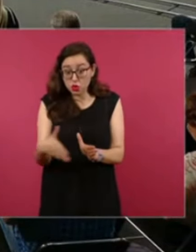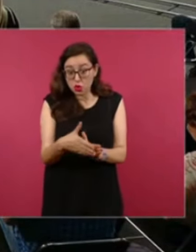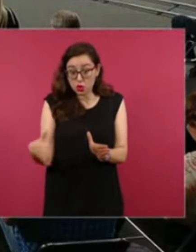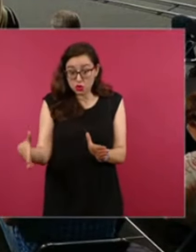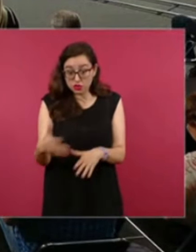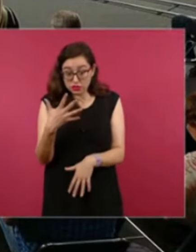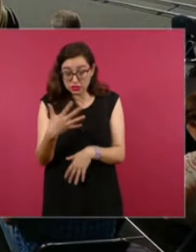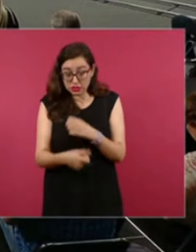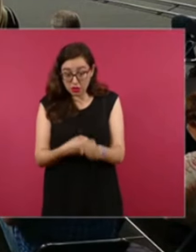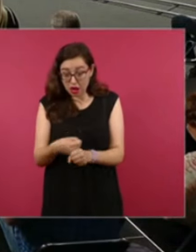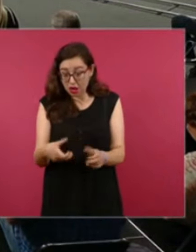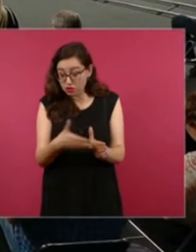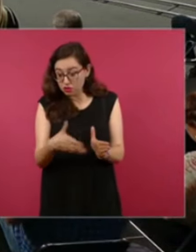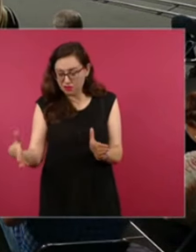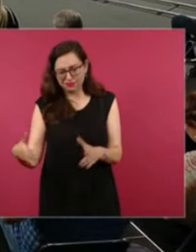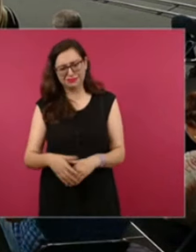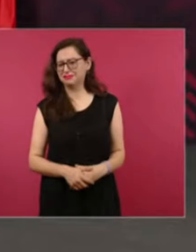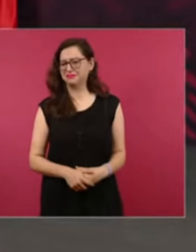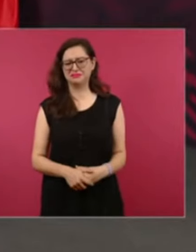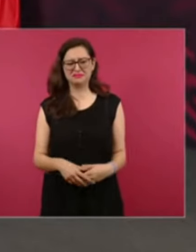novedad, que es un refrito.